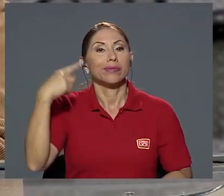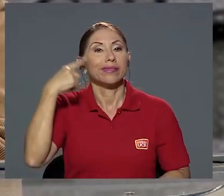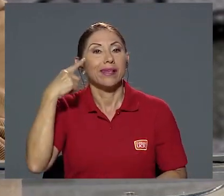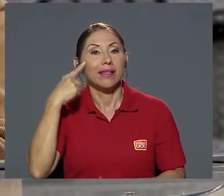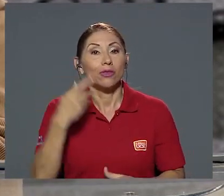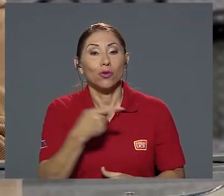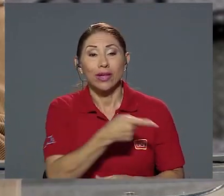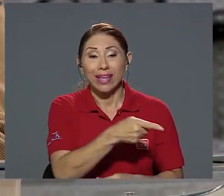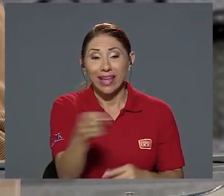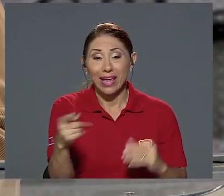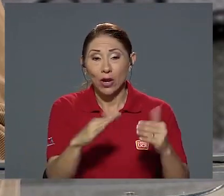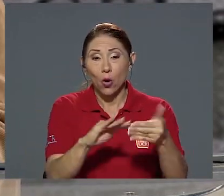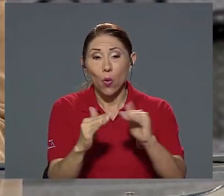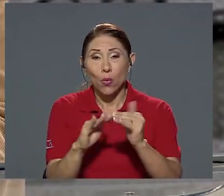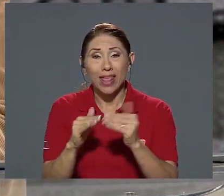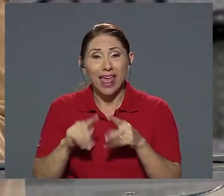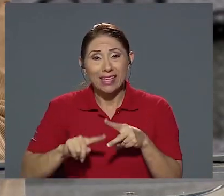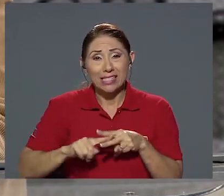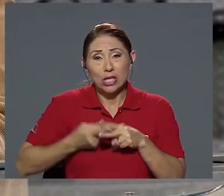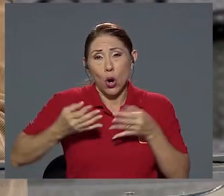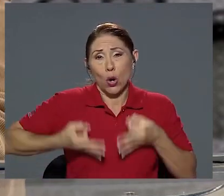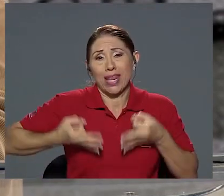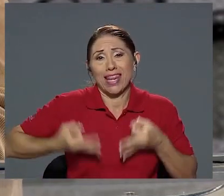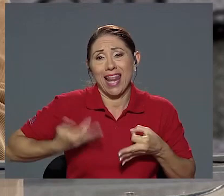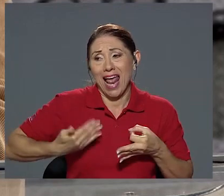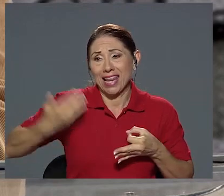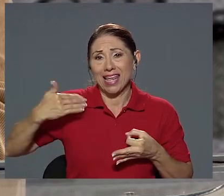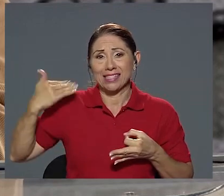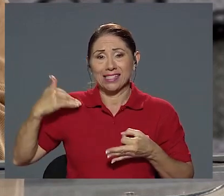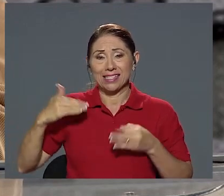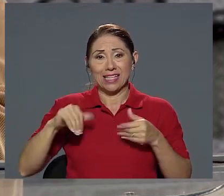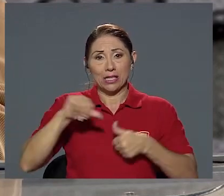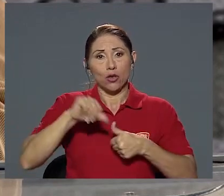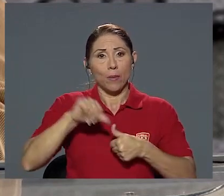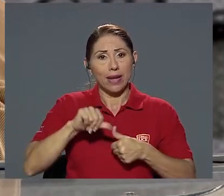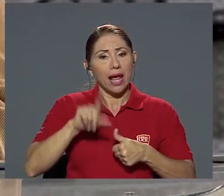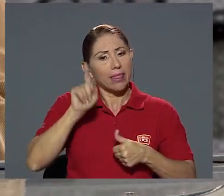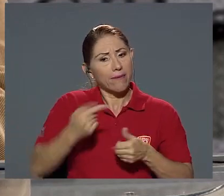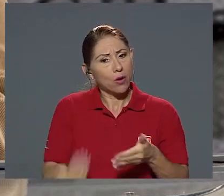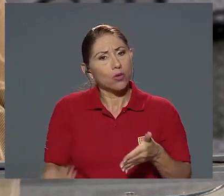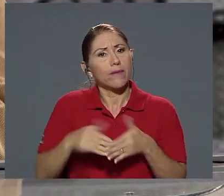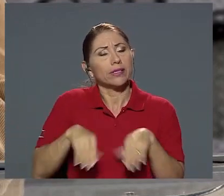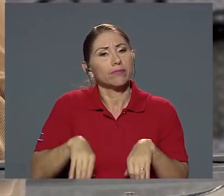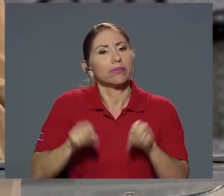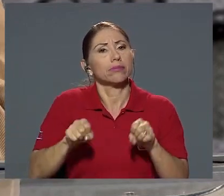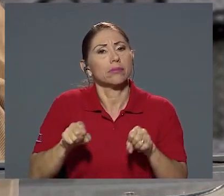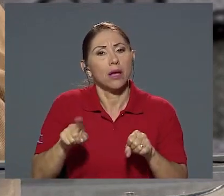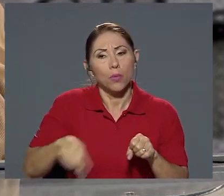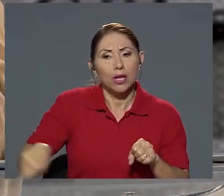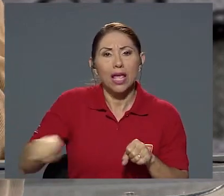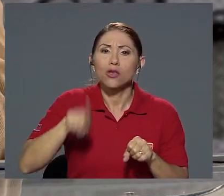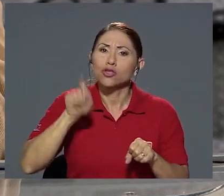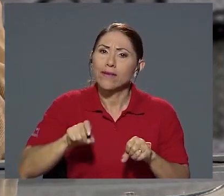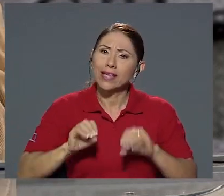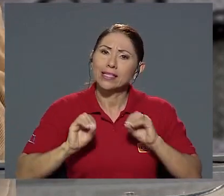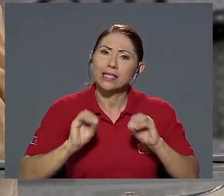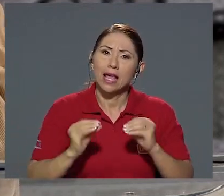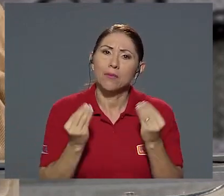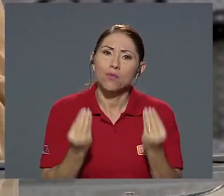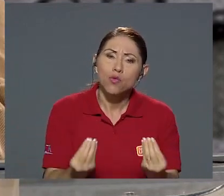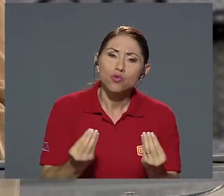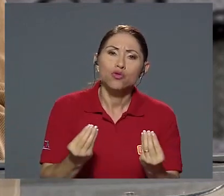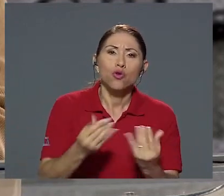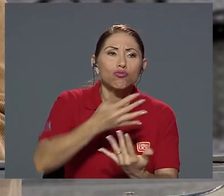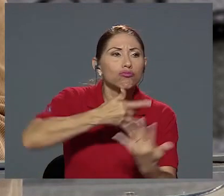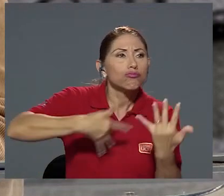elementos de las comunidades originarias de Centroamérica que mucho tienen que enseñar, ¿verdad? En su relación con el entorno,